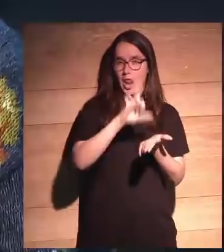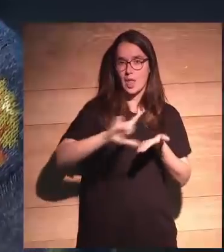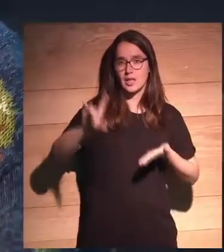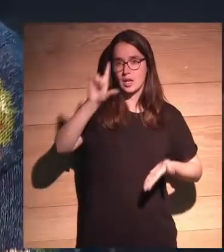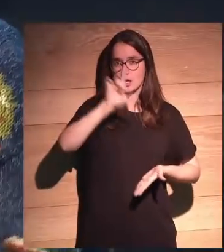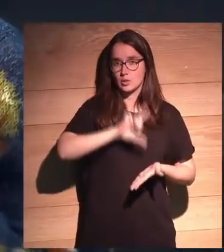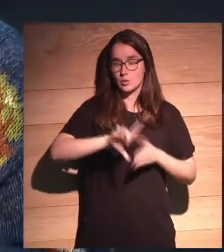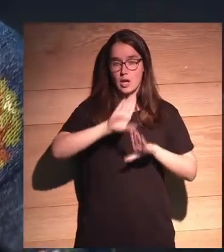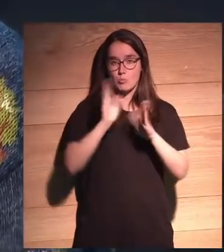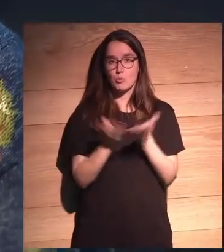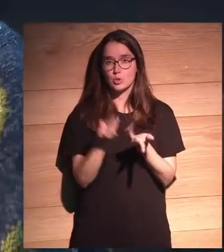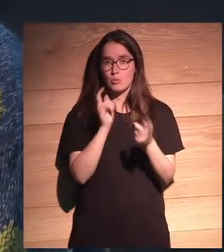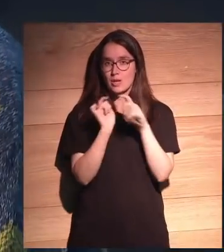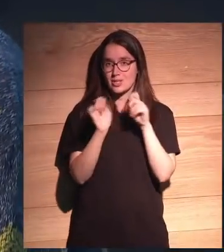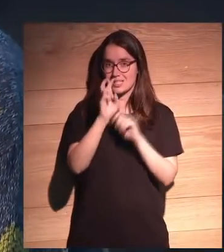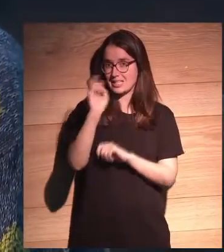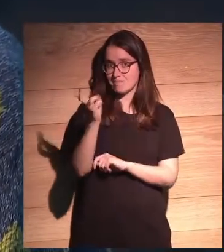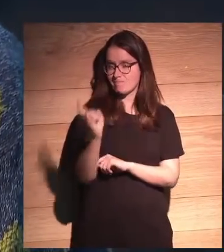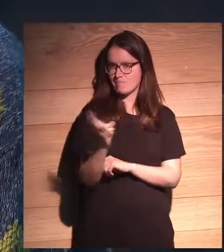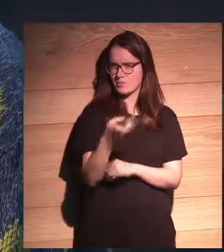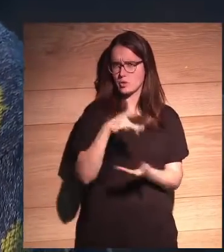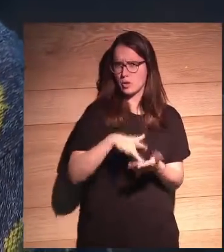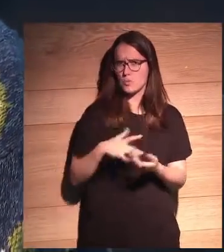en el mundo periodístico y en todas partes,